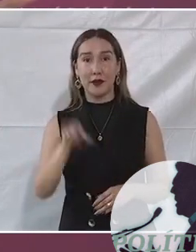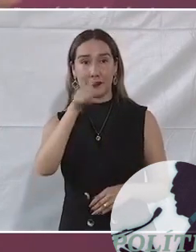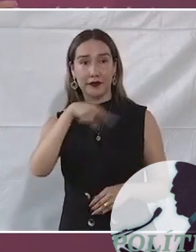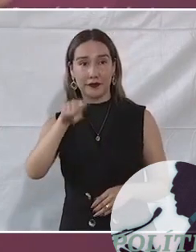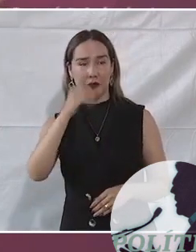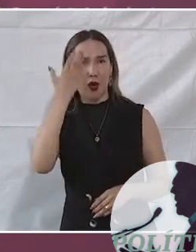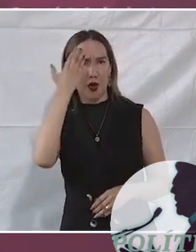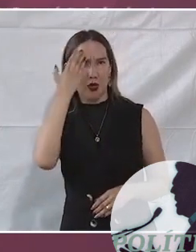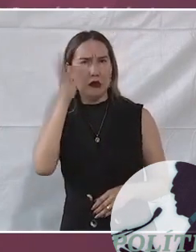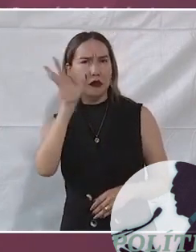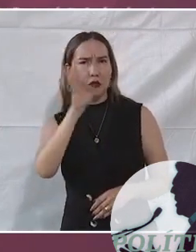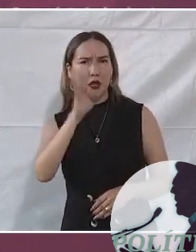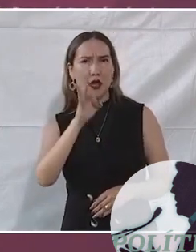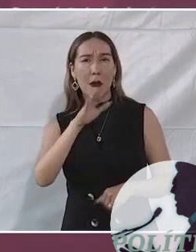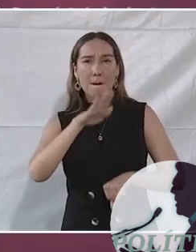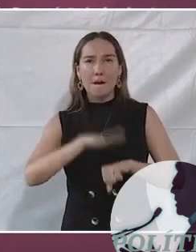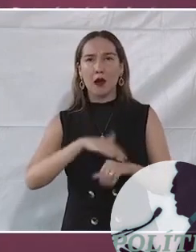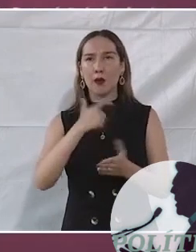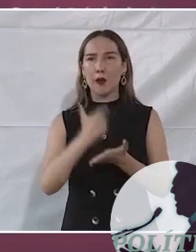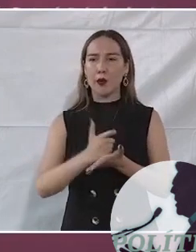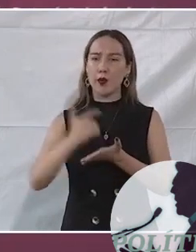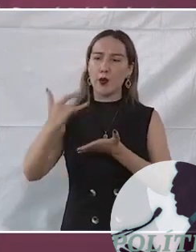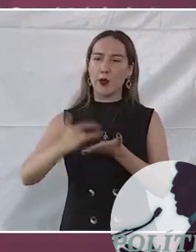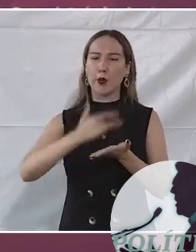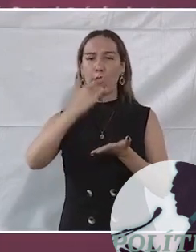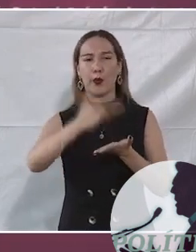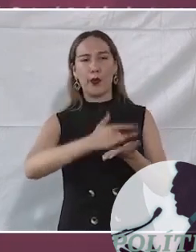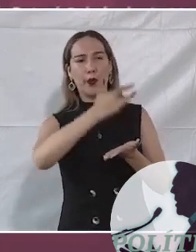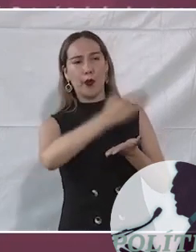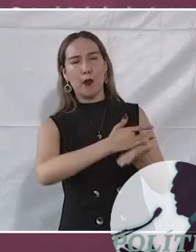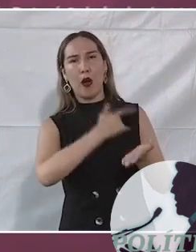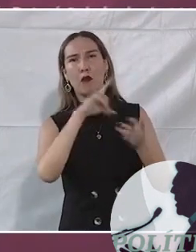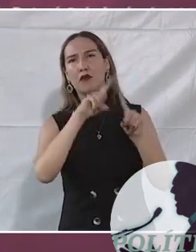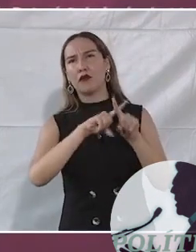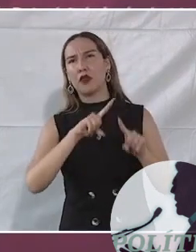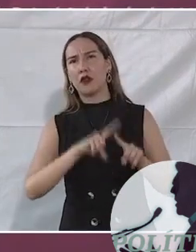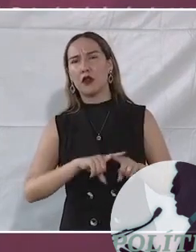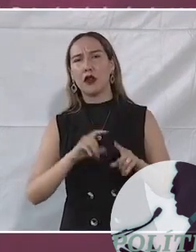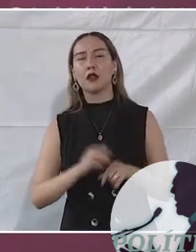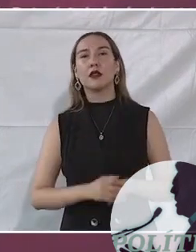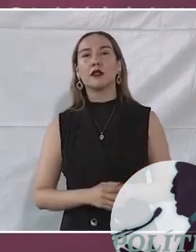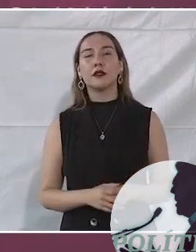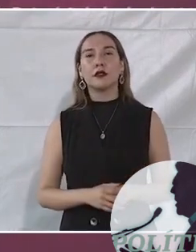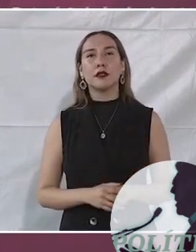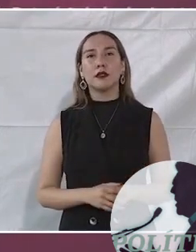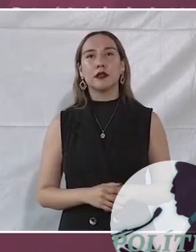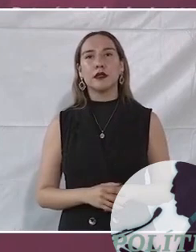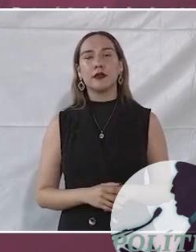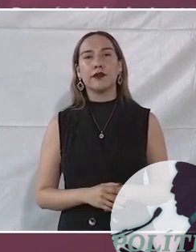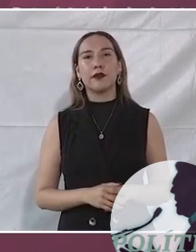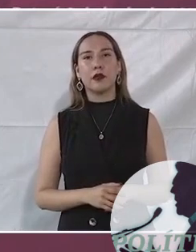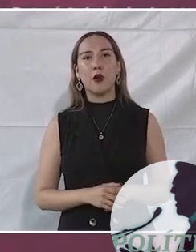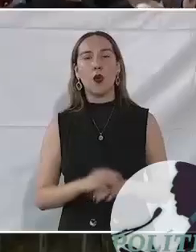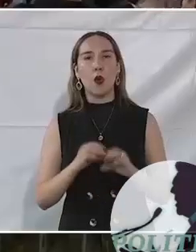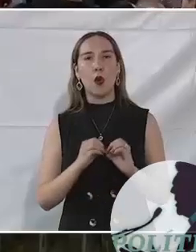esos apoyos, más lo que están enviando nuestros paisanos migrantes, un aplauso